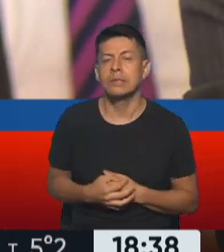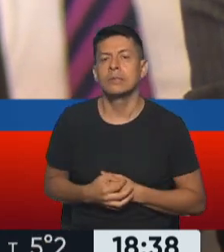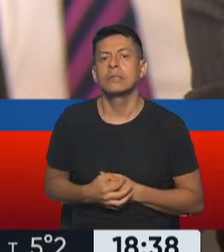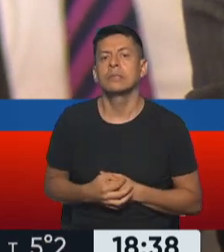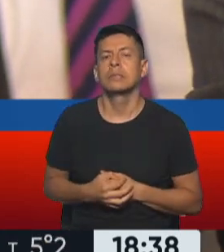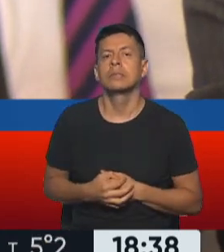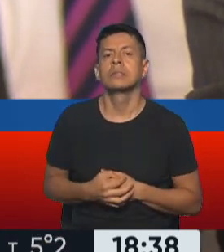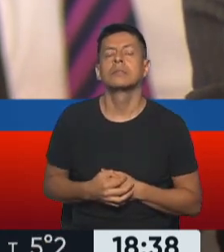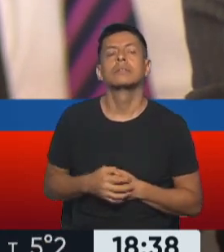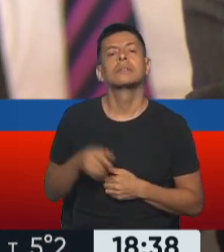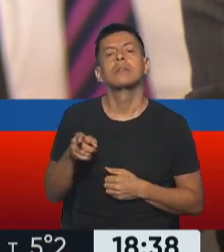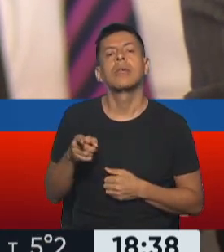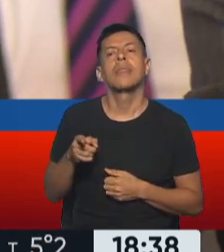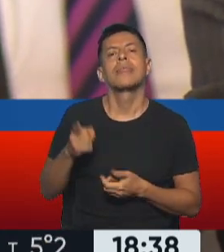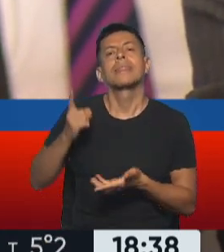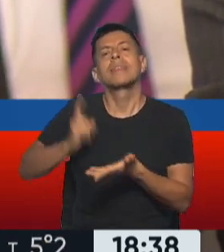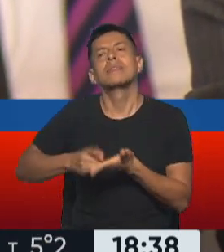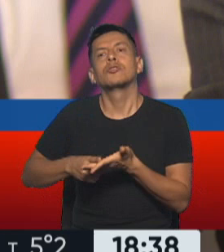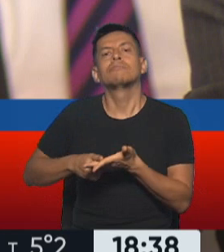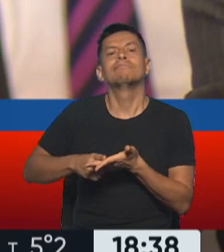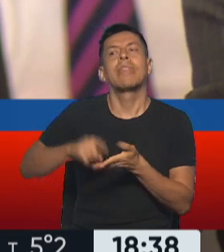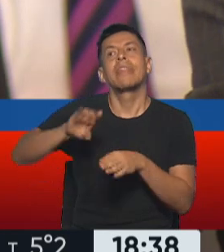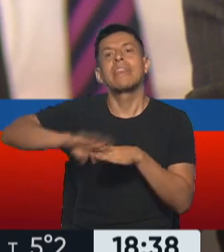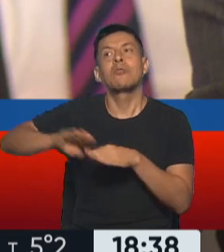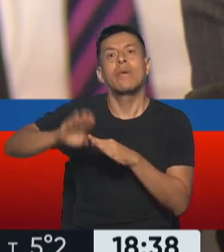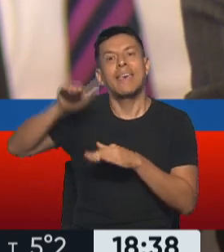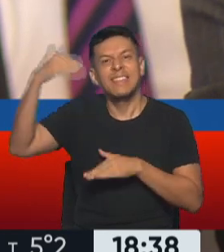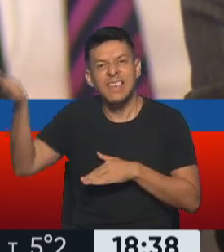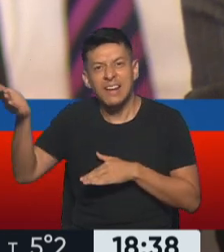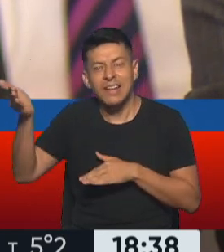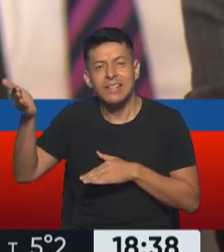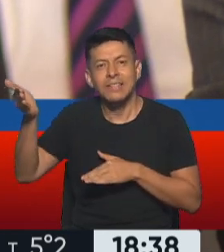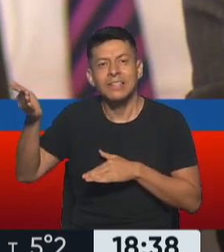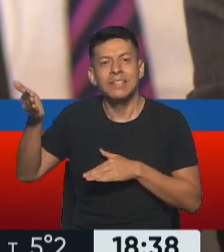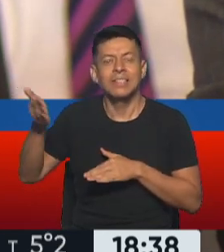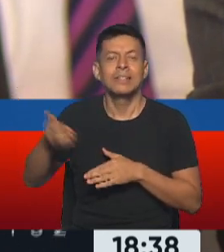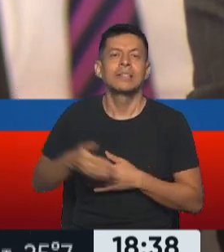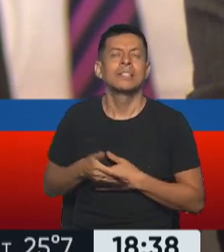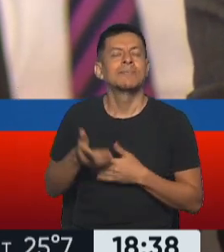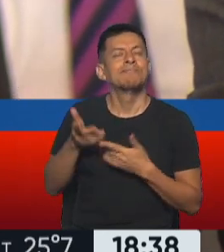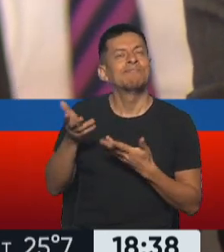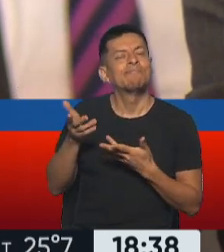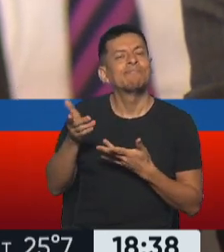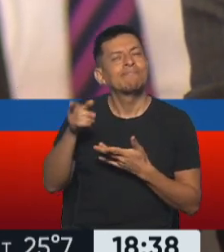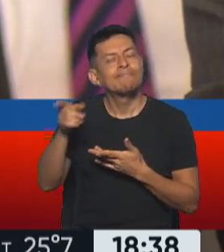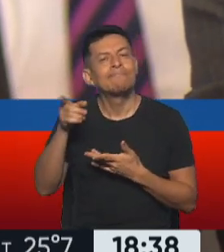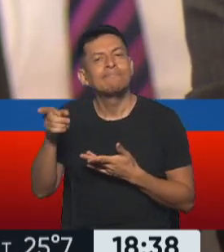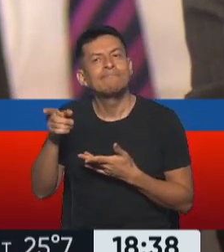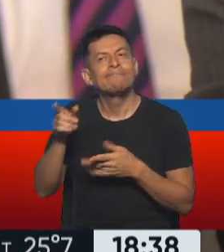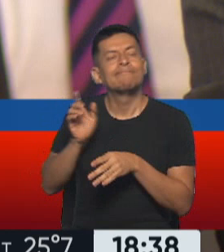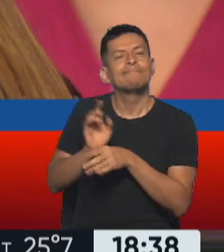que las decisiones de endeudamiento externo, en particular aquellas en la forma de